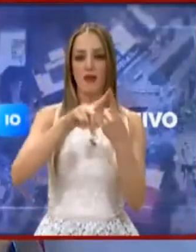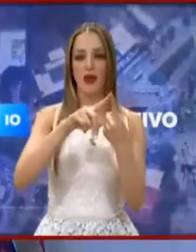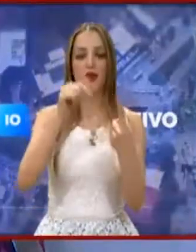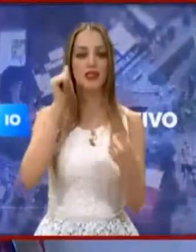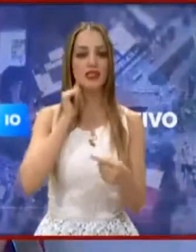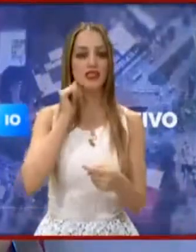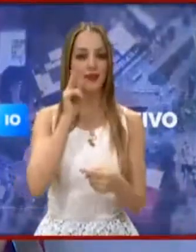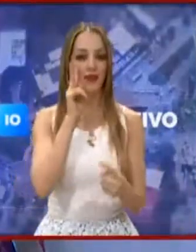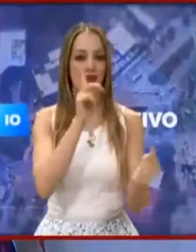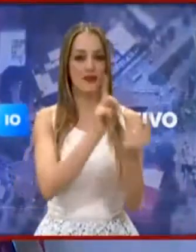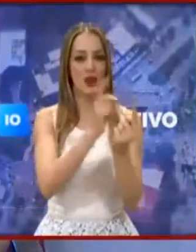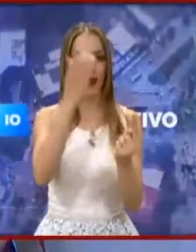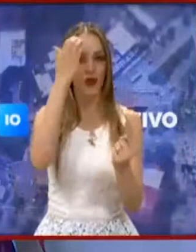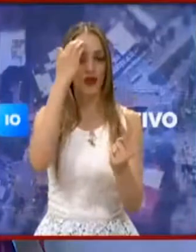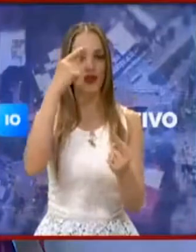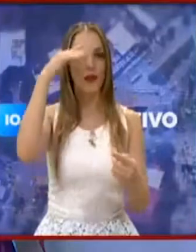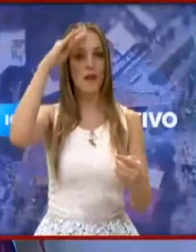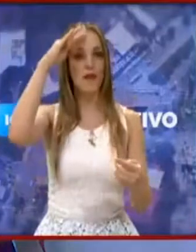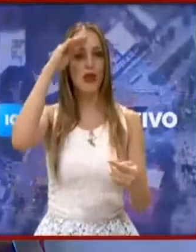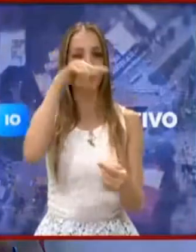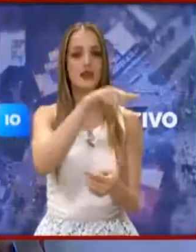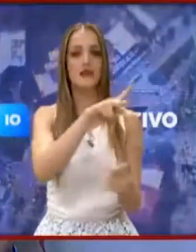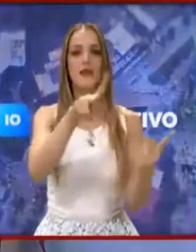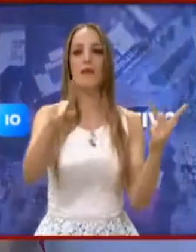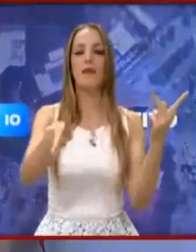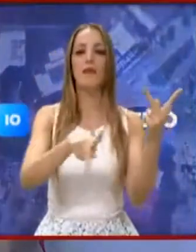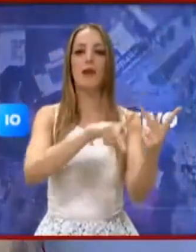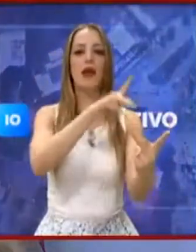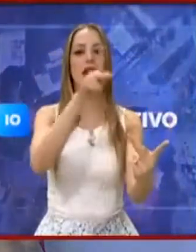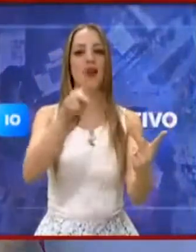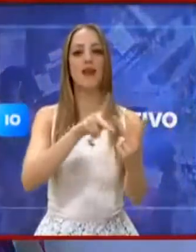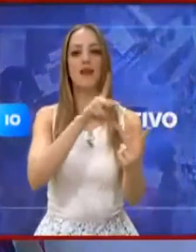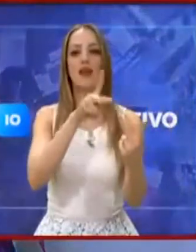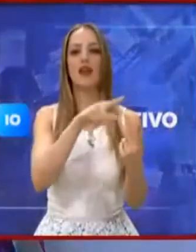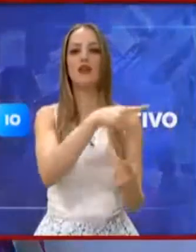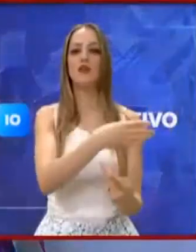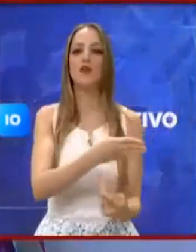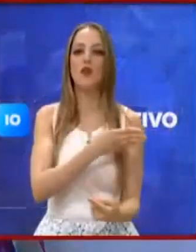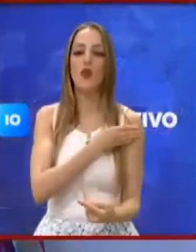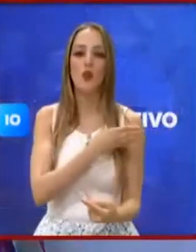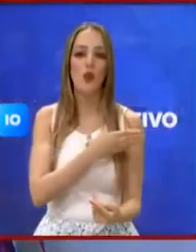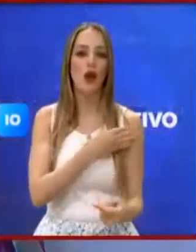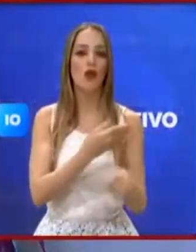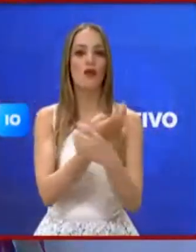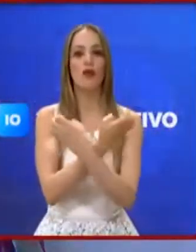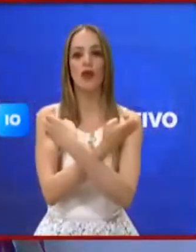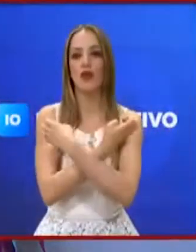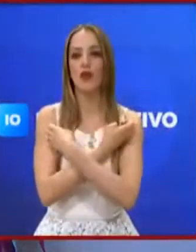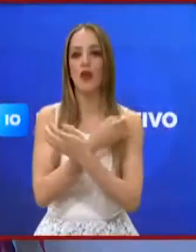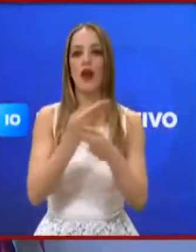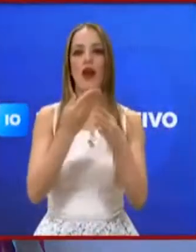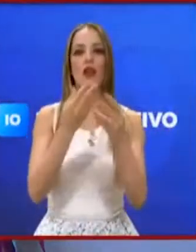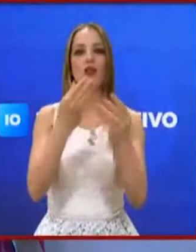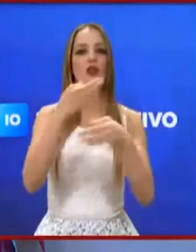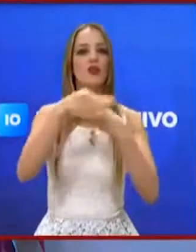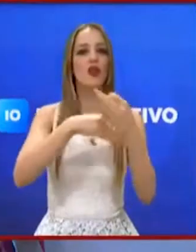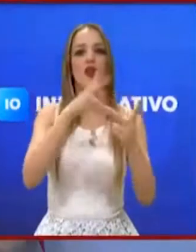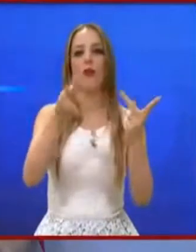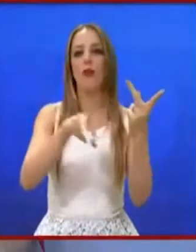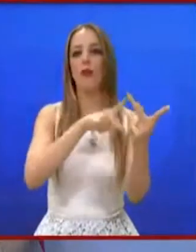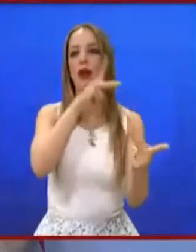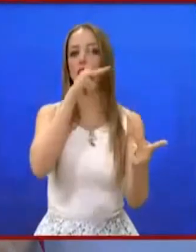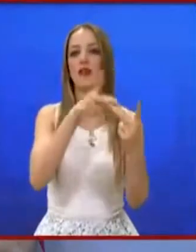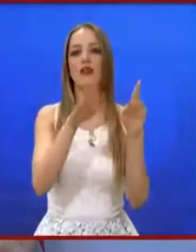idealizan a cualquier persona, ya le ponen todos los atributos que ellos quisieran en una persona y buscan